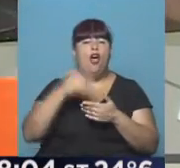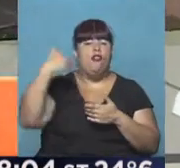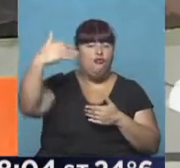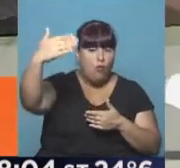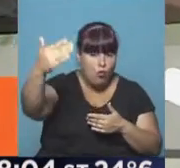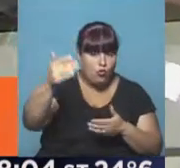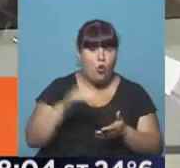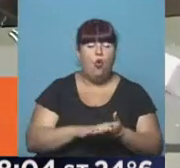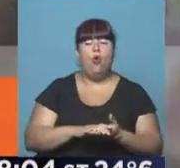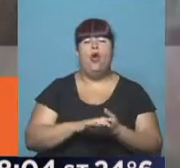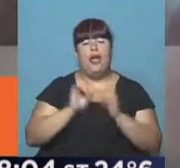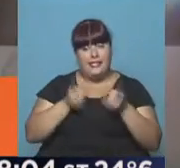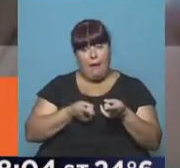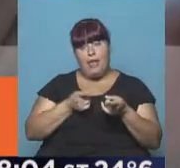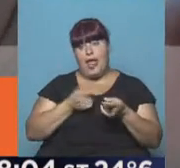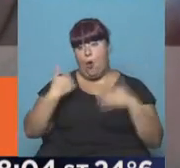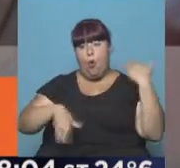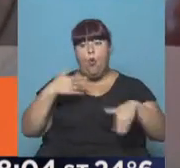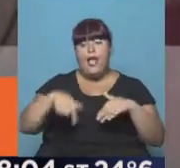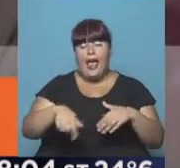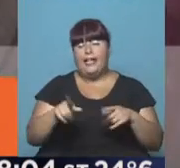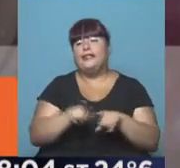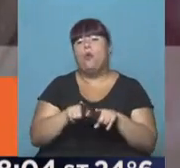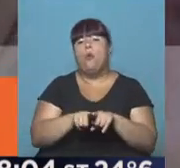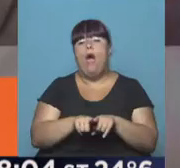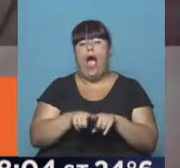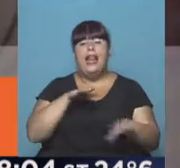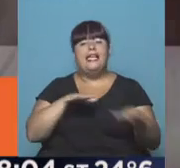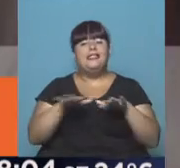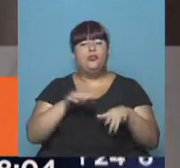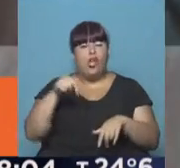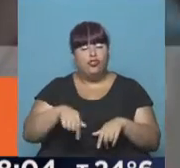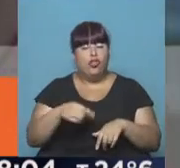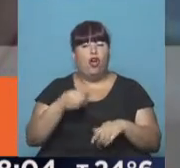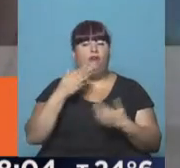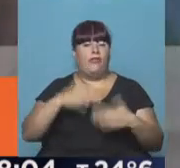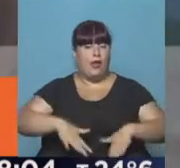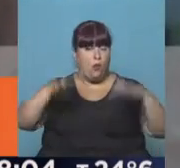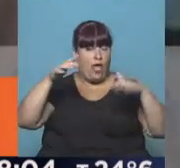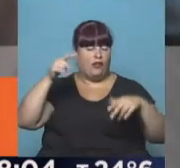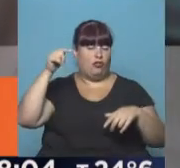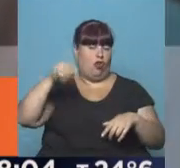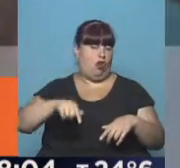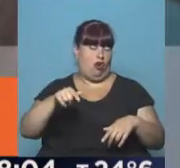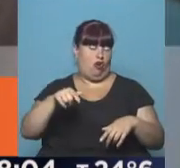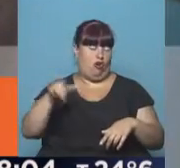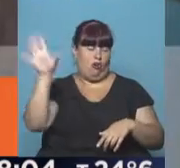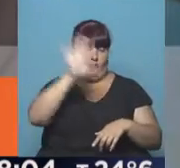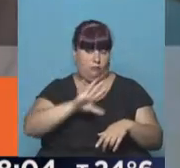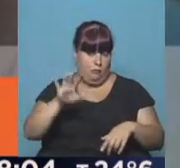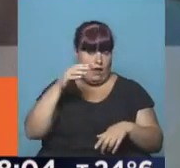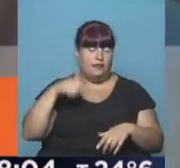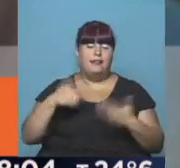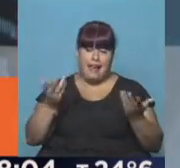plazo y temas también urgentes como son la situación a partir de las inundaciones en los